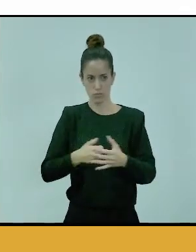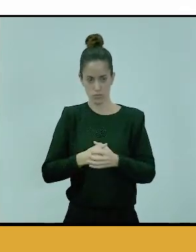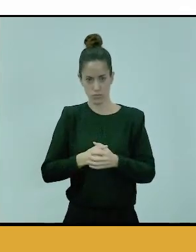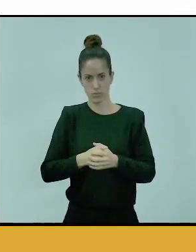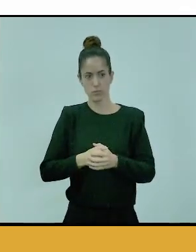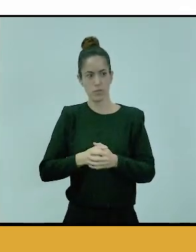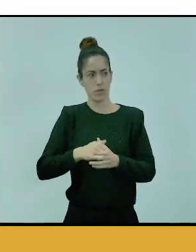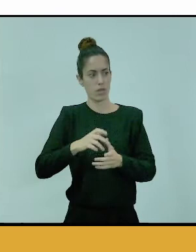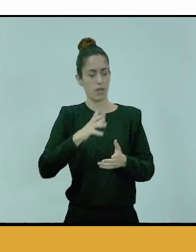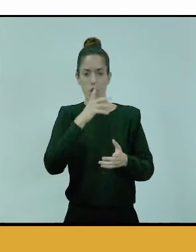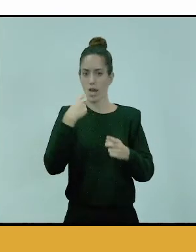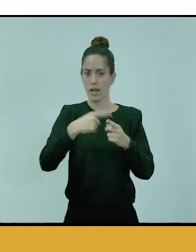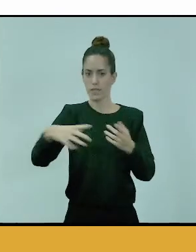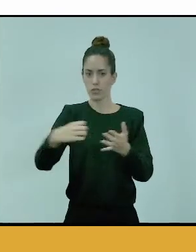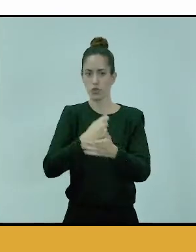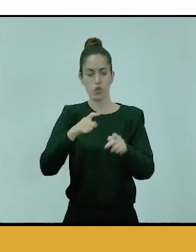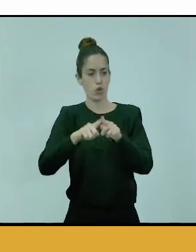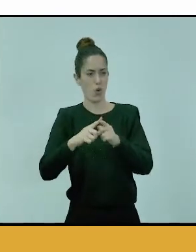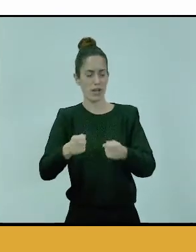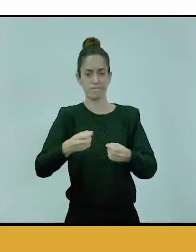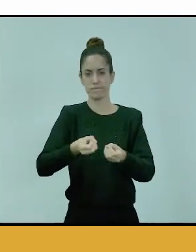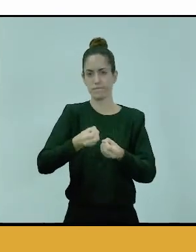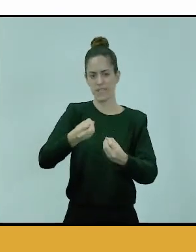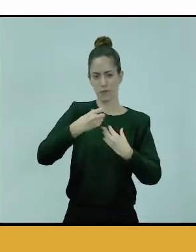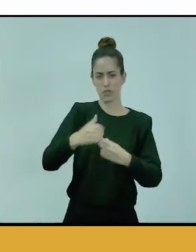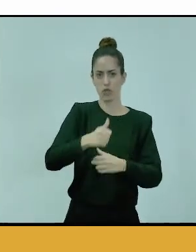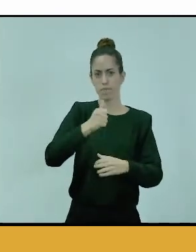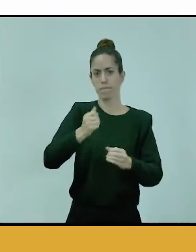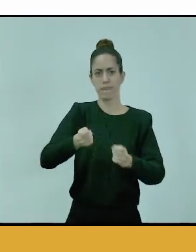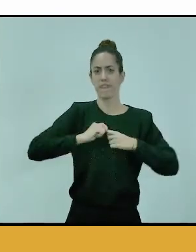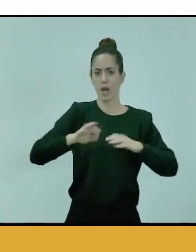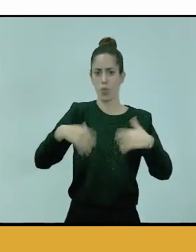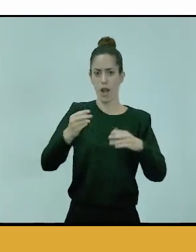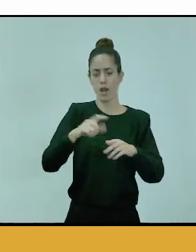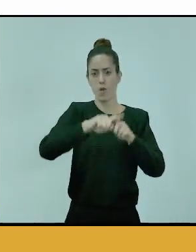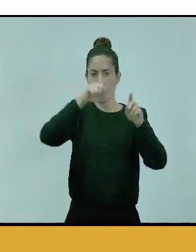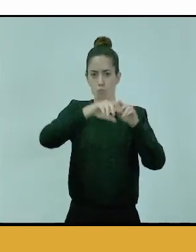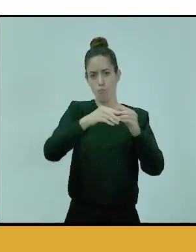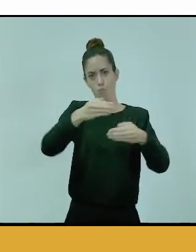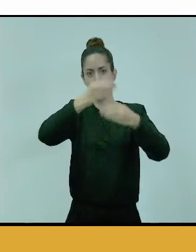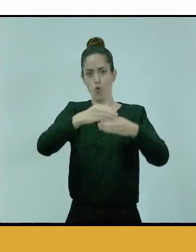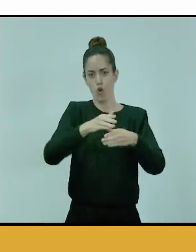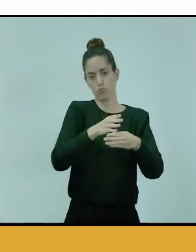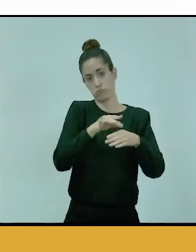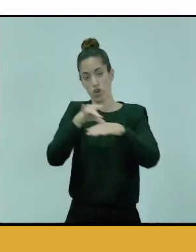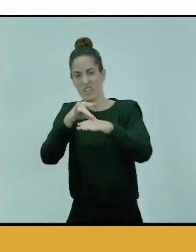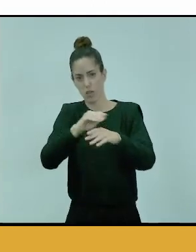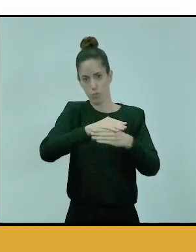Y pasamos a otro de los elementos que más información da, que son la caída de los muros orientados.